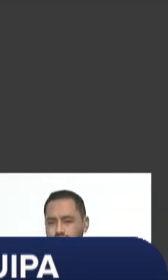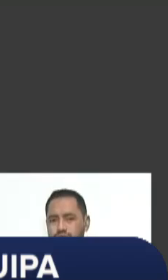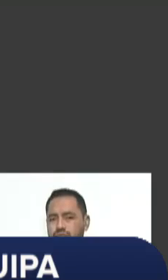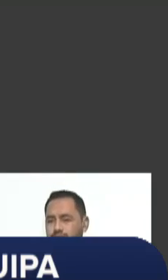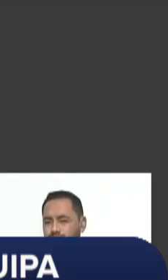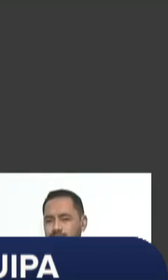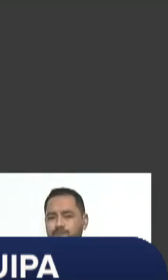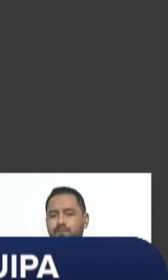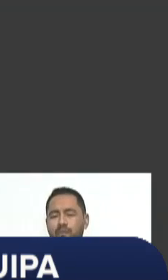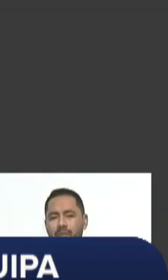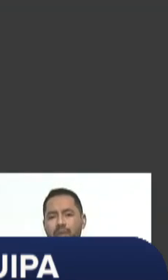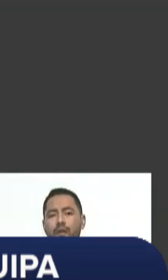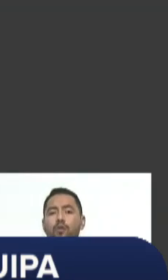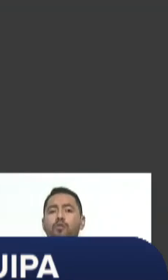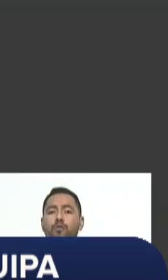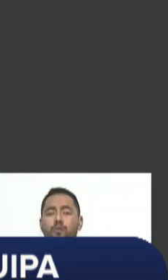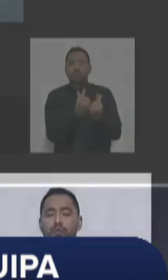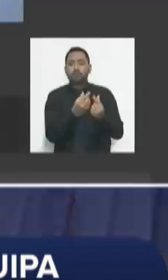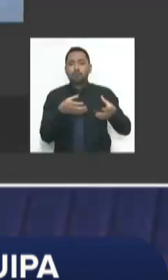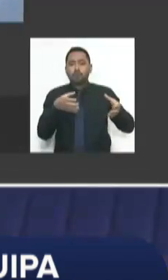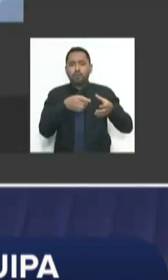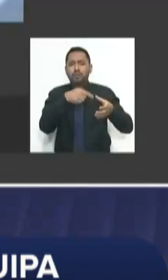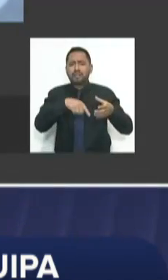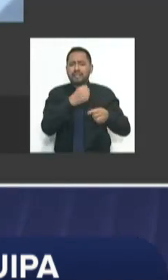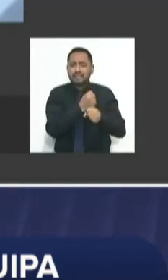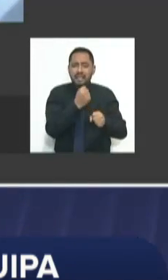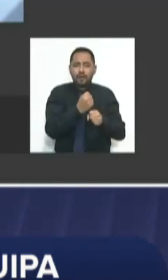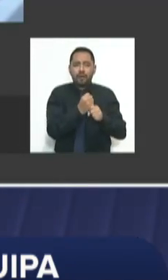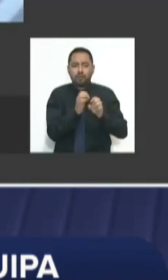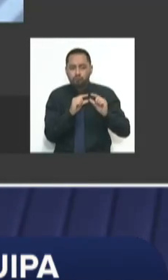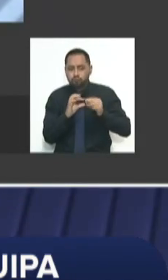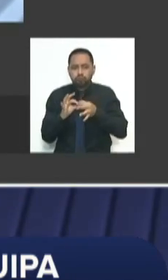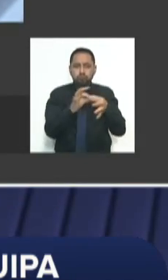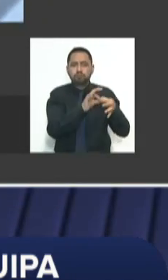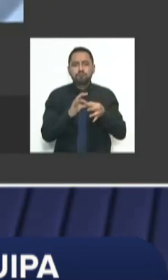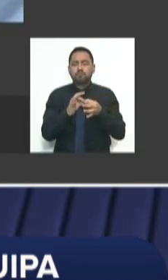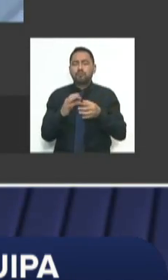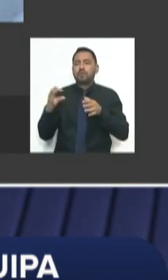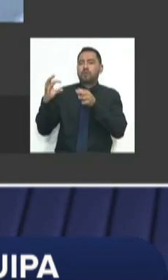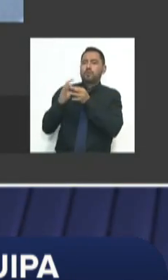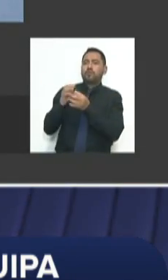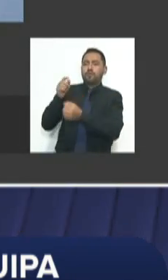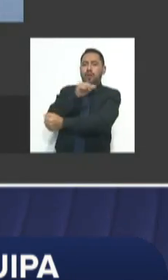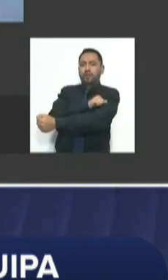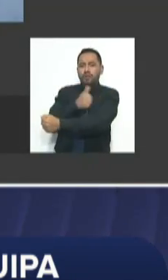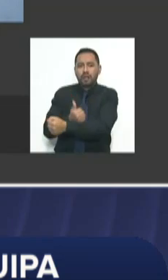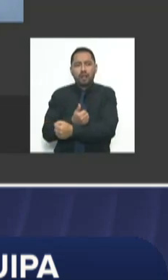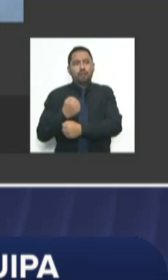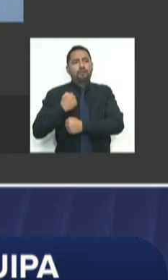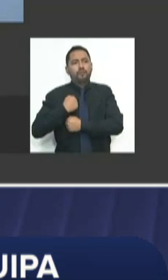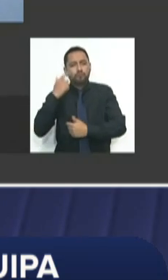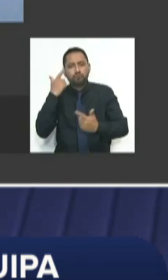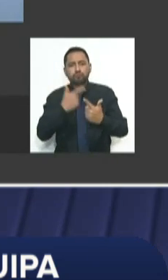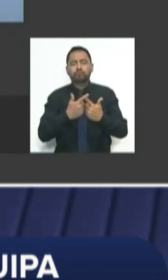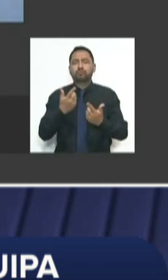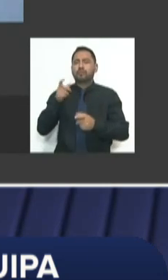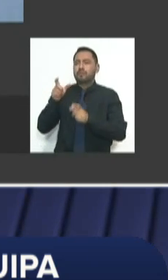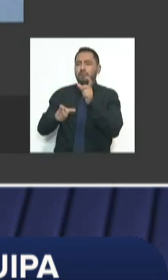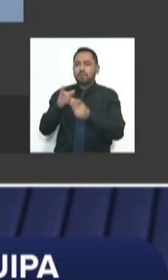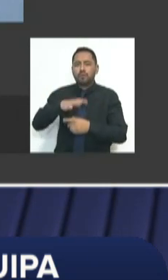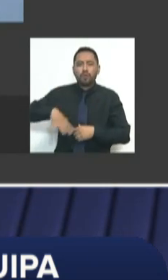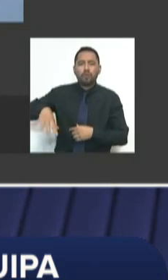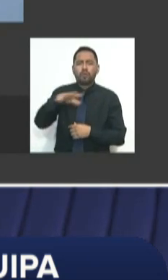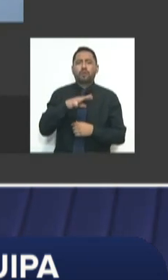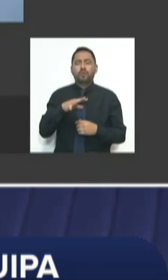ejecución no solamente en lima en todos los gobiernos regionales y municipales con algunas excepciones casi el 40 por ciento del